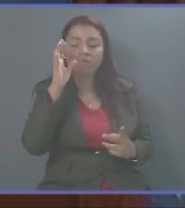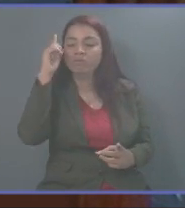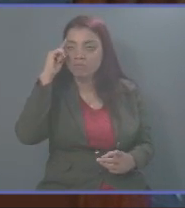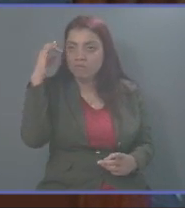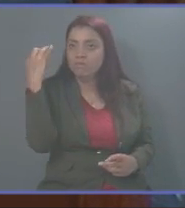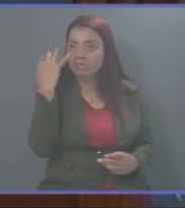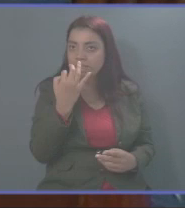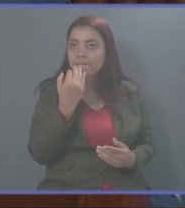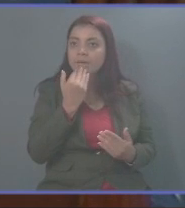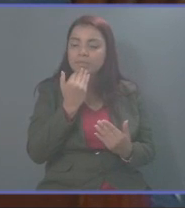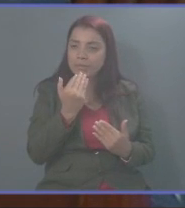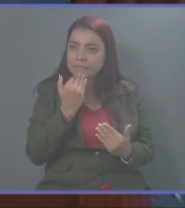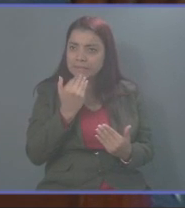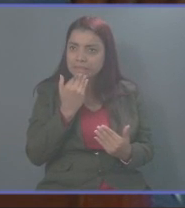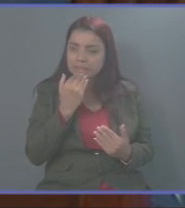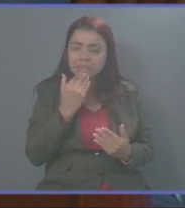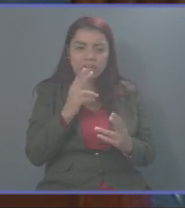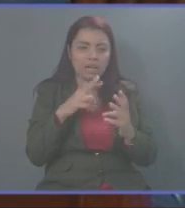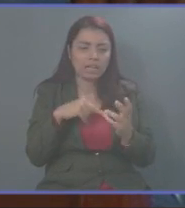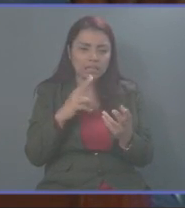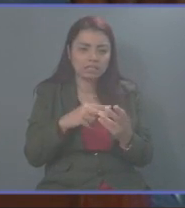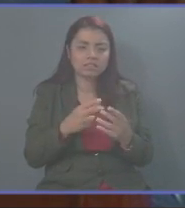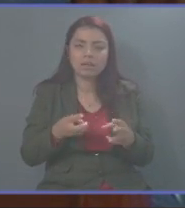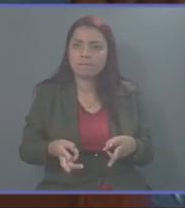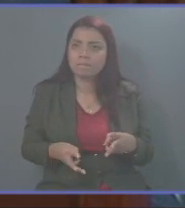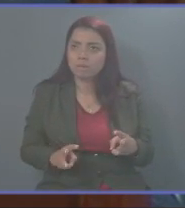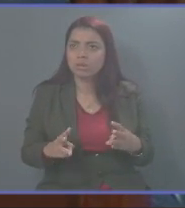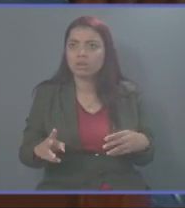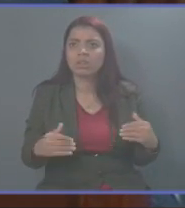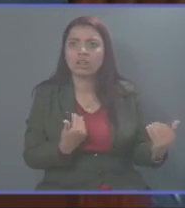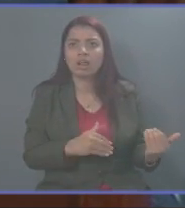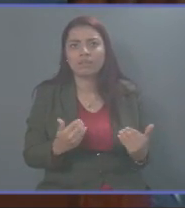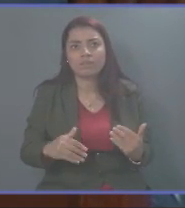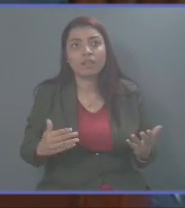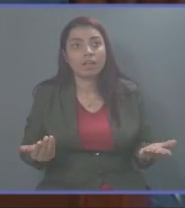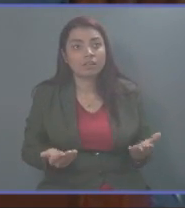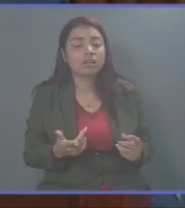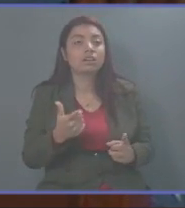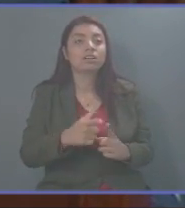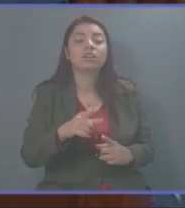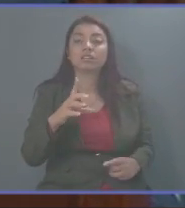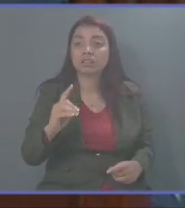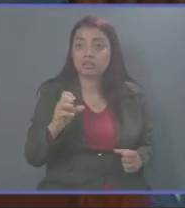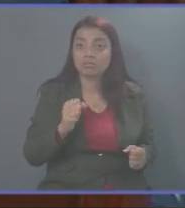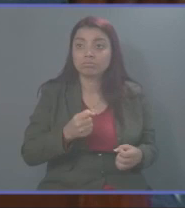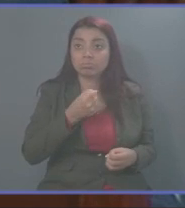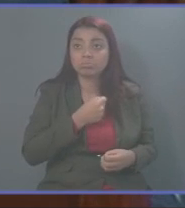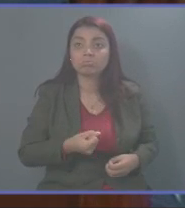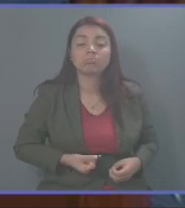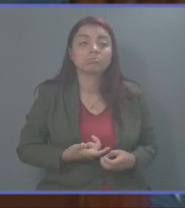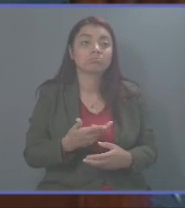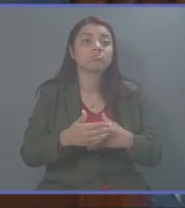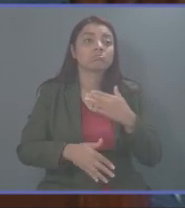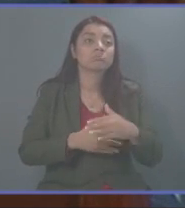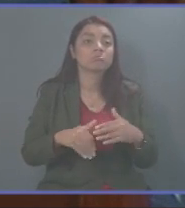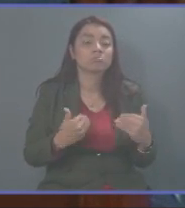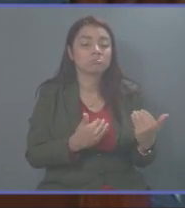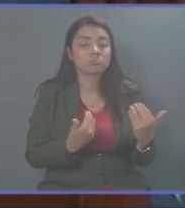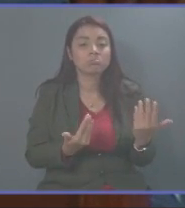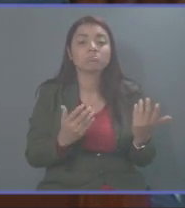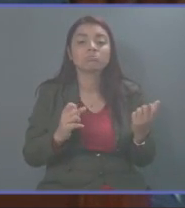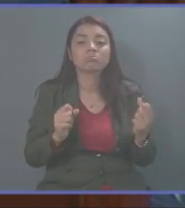la característica, método y procedimiento de la actividad que va a realizar. Literal D, señalar dirección física y electrónica para